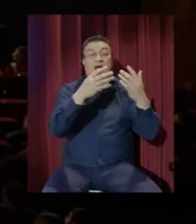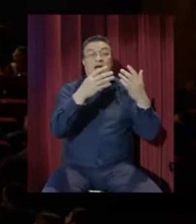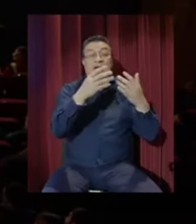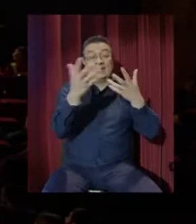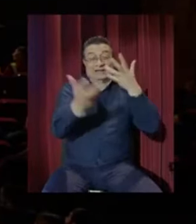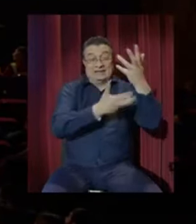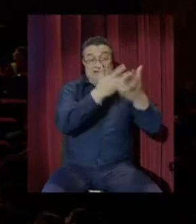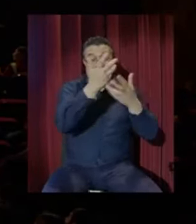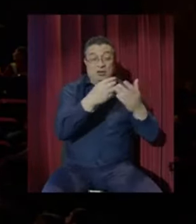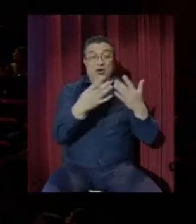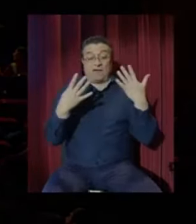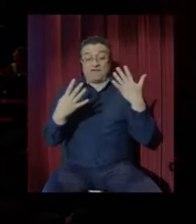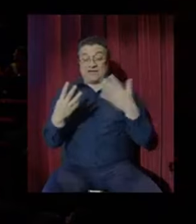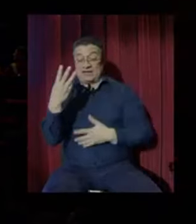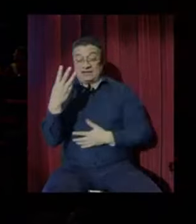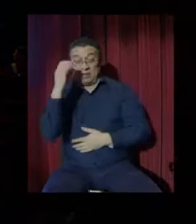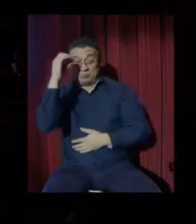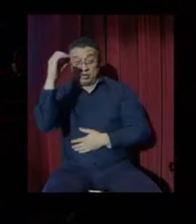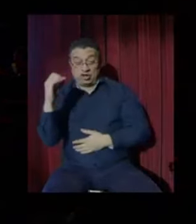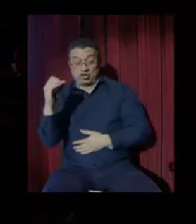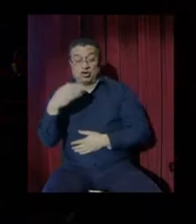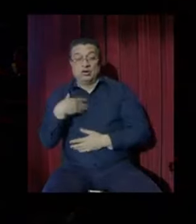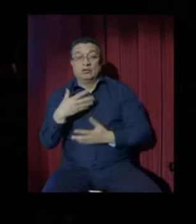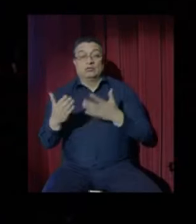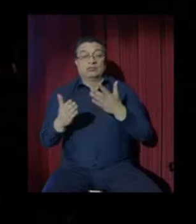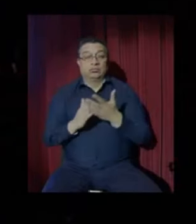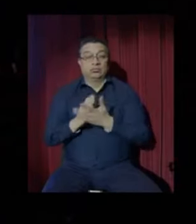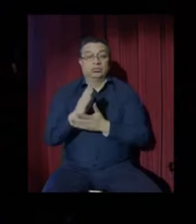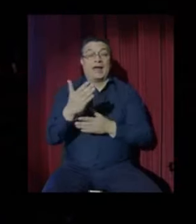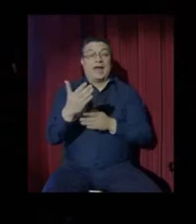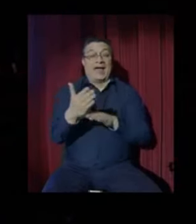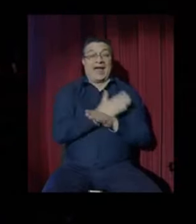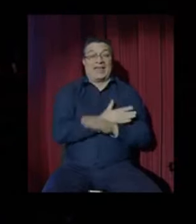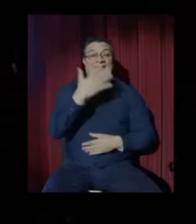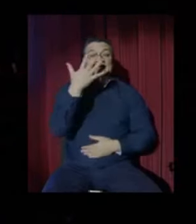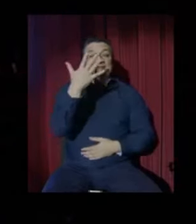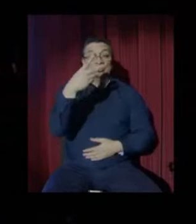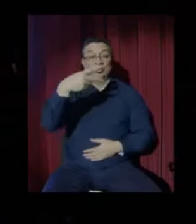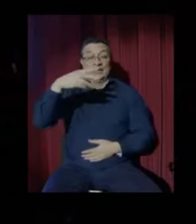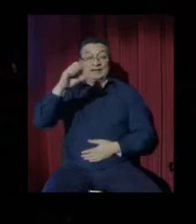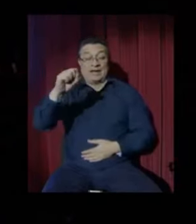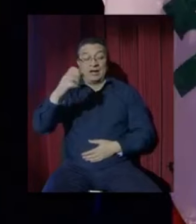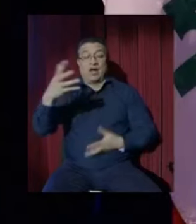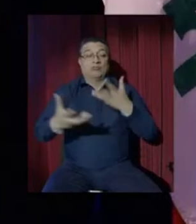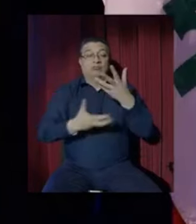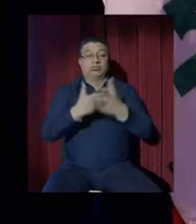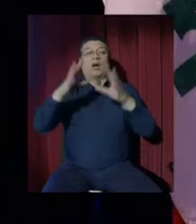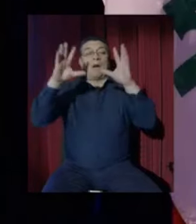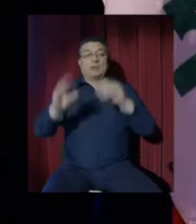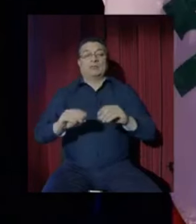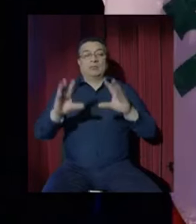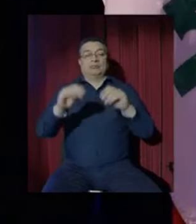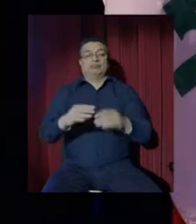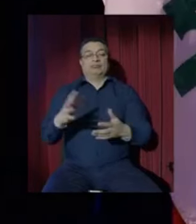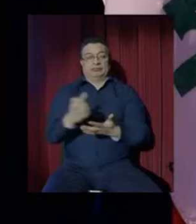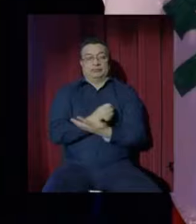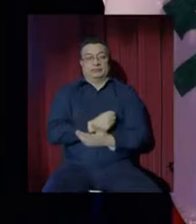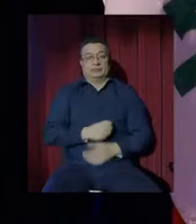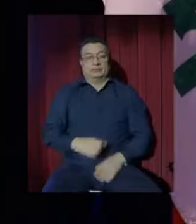93 se apague Antes que lleguen a las 5 hectáreas Muchísimas gracias